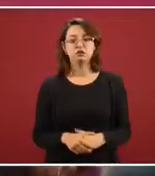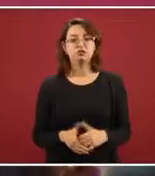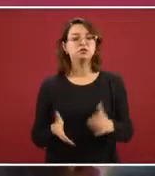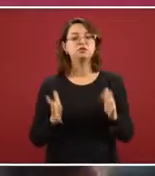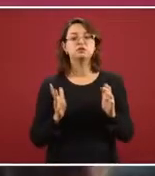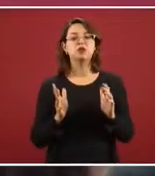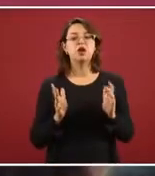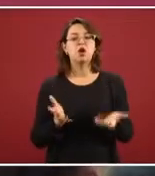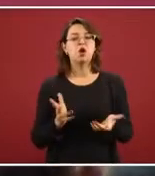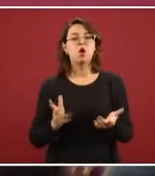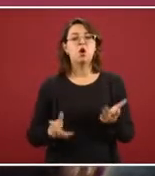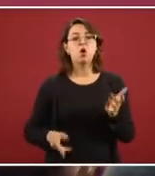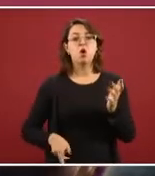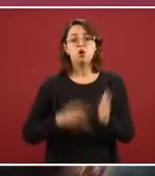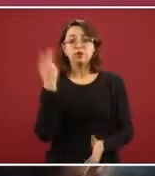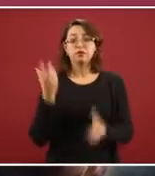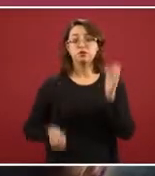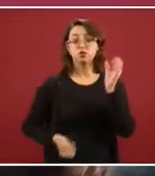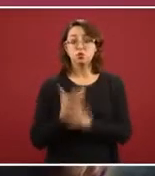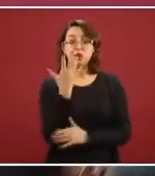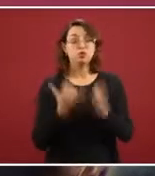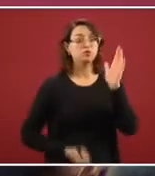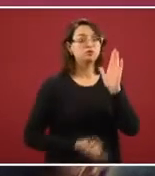nuevas construcciones